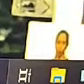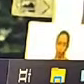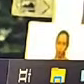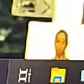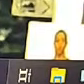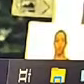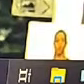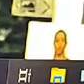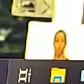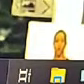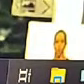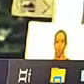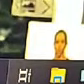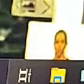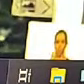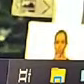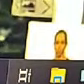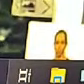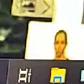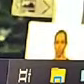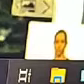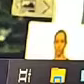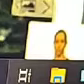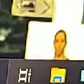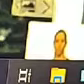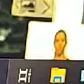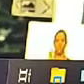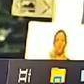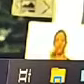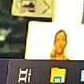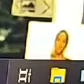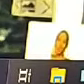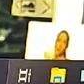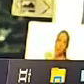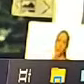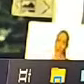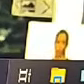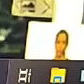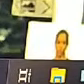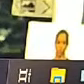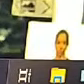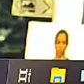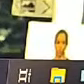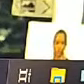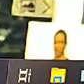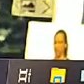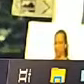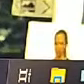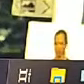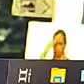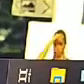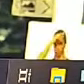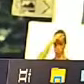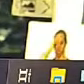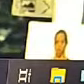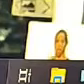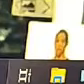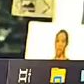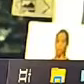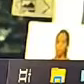Un 53% de estadounidenses desaprueba gestión de Donald Trump. Pero recuerden que tiene bastante big data y puede ganar las